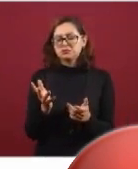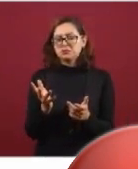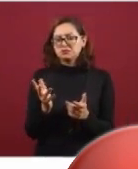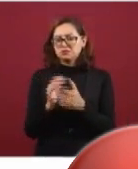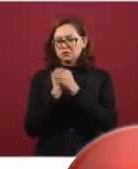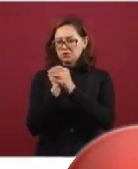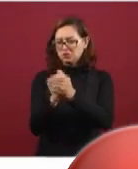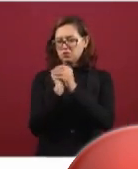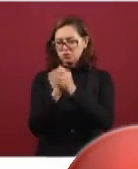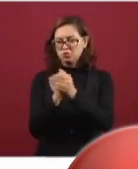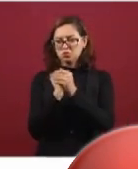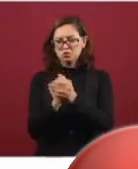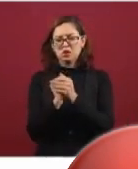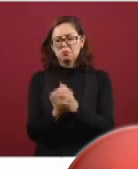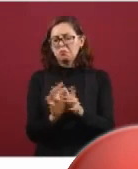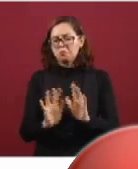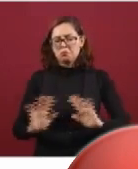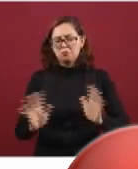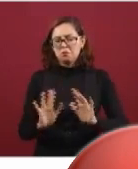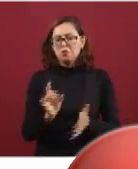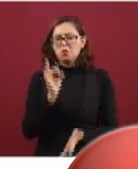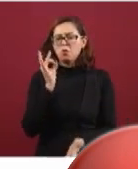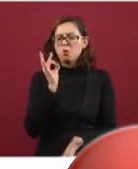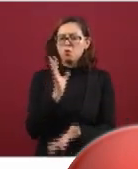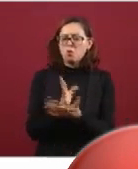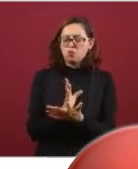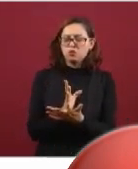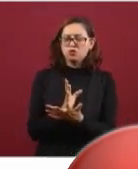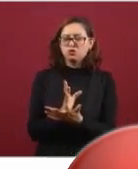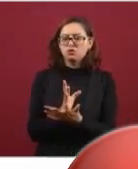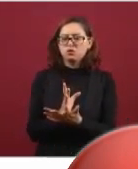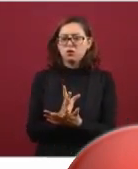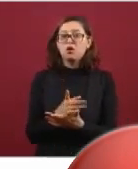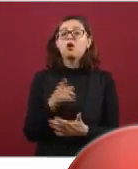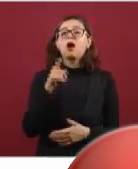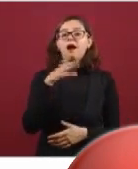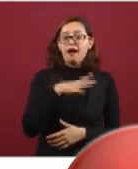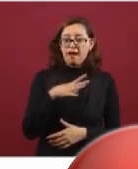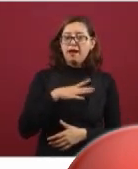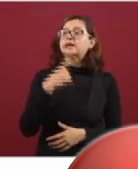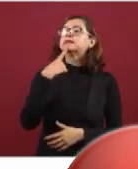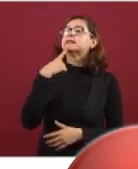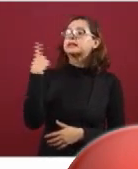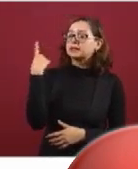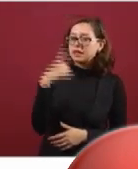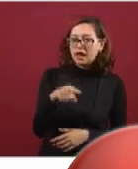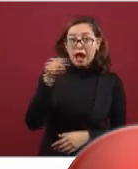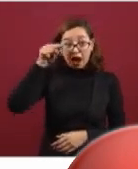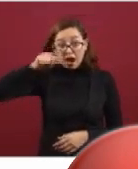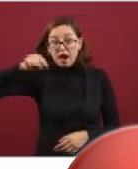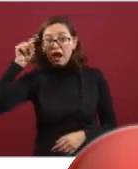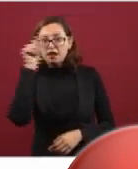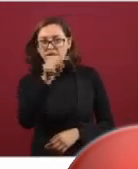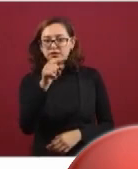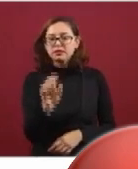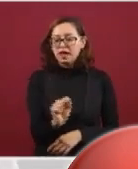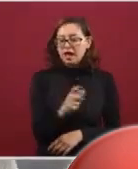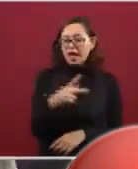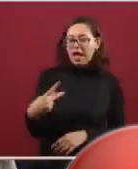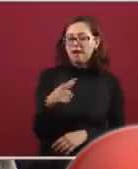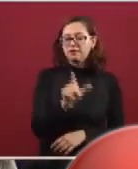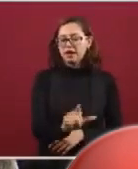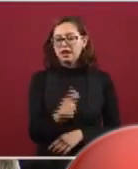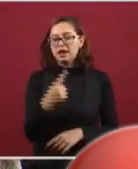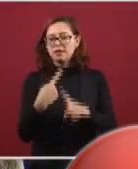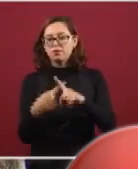sorteo electrónico, nos fuimos únicamente sobre quejas y denuncias presentadas en la app de L por L, de litro